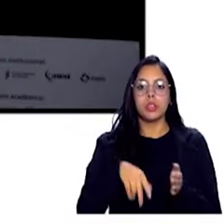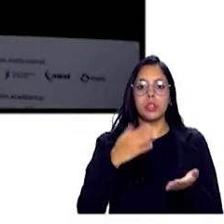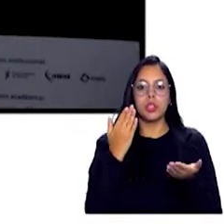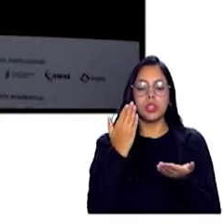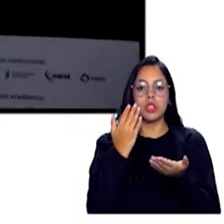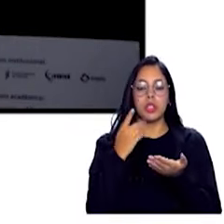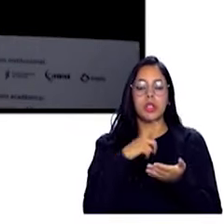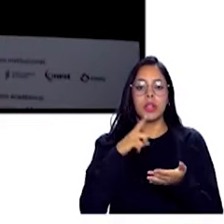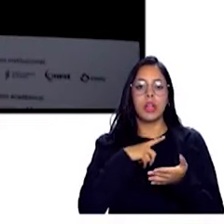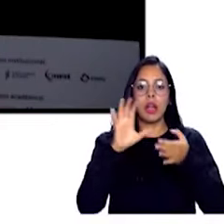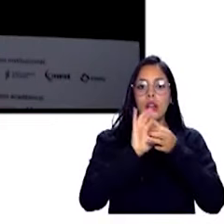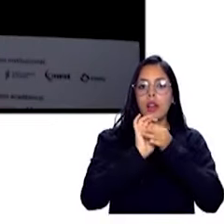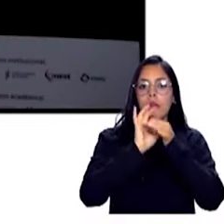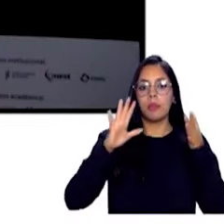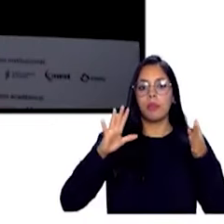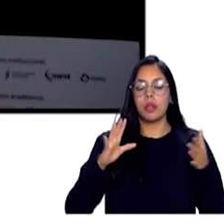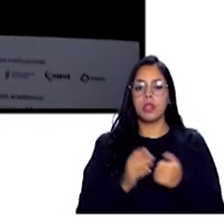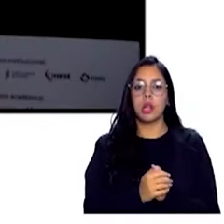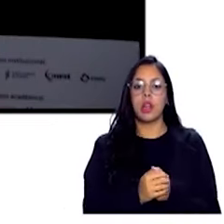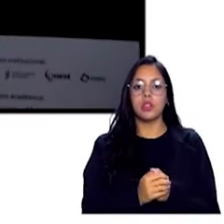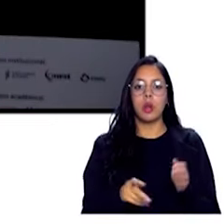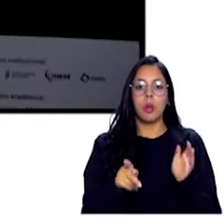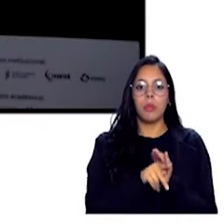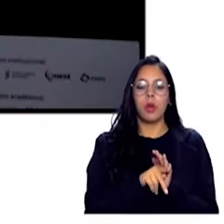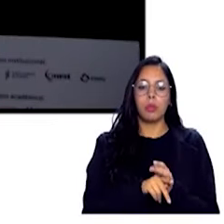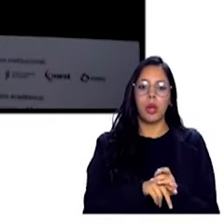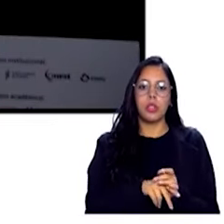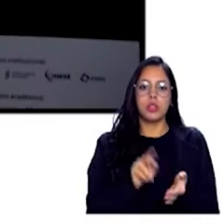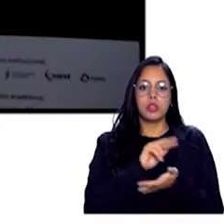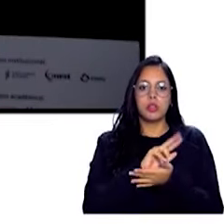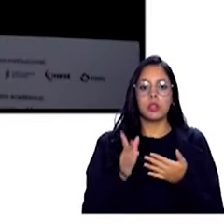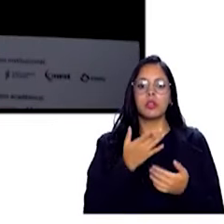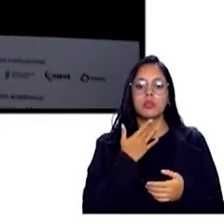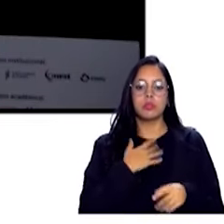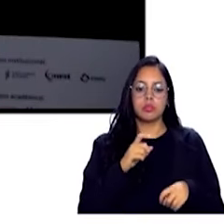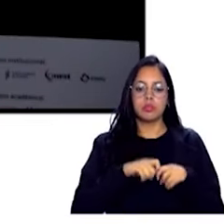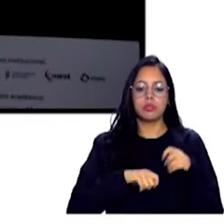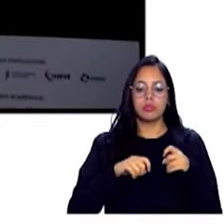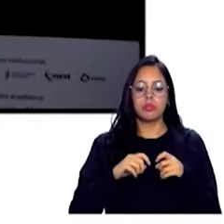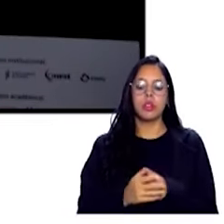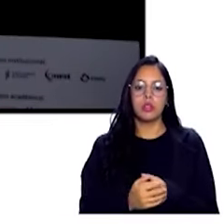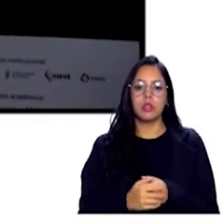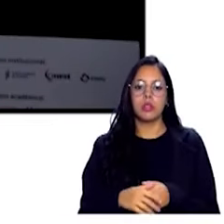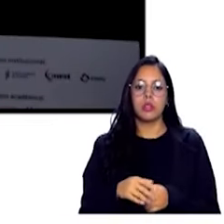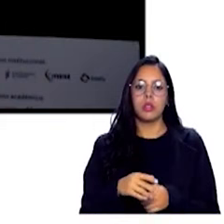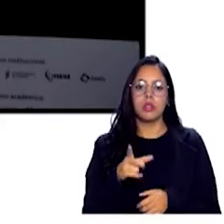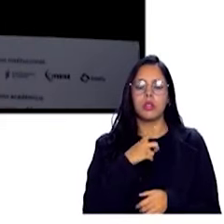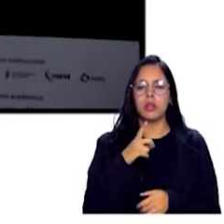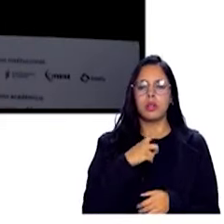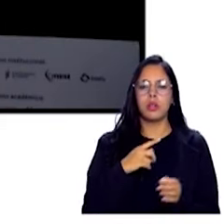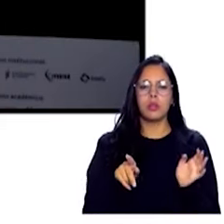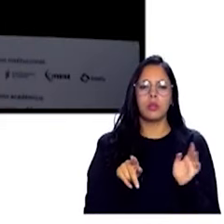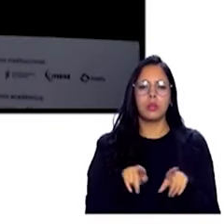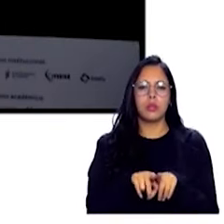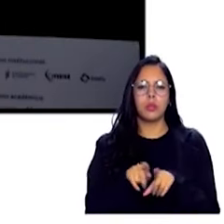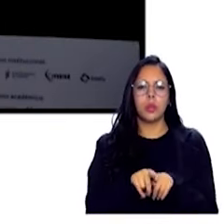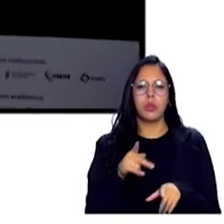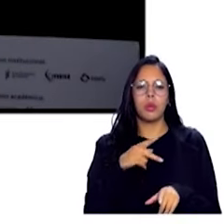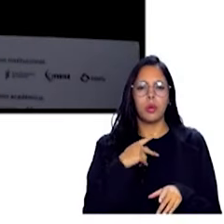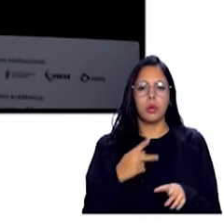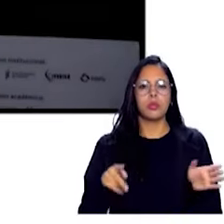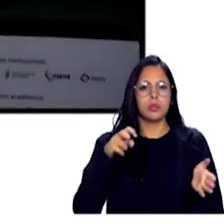engo era un tema difícil si era posible realizar el tipo Penal de la agresión a partir de la